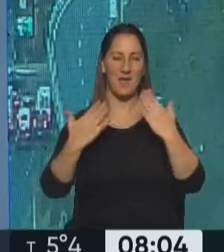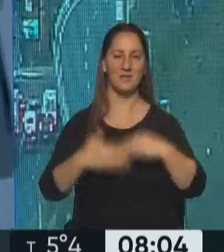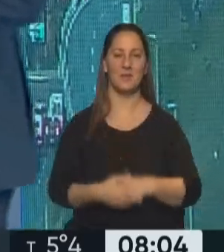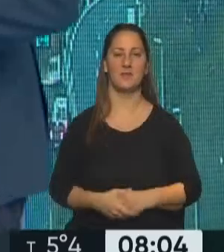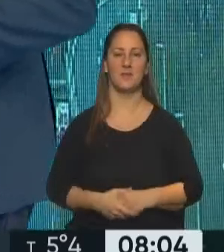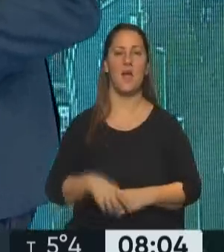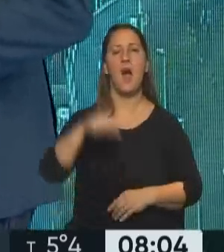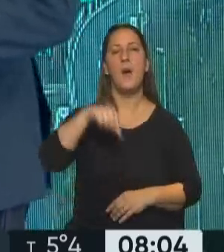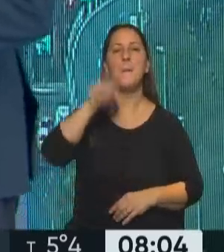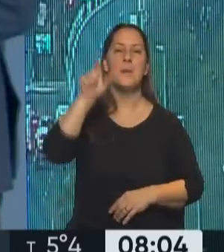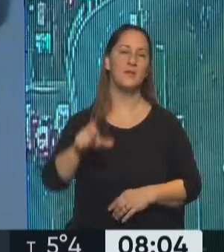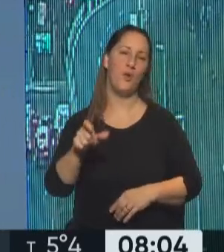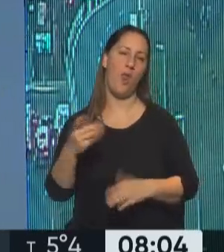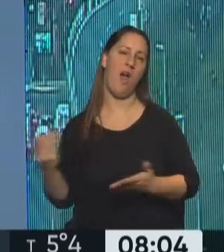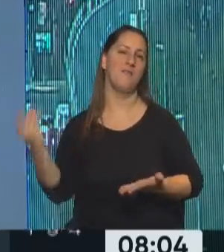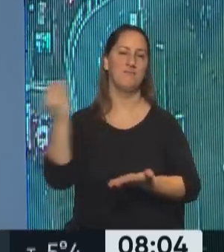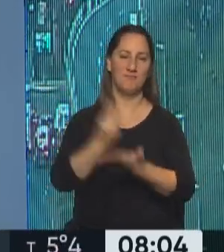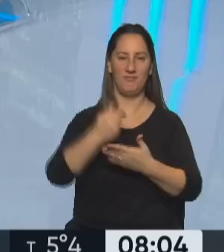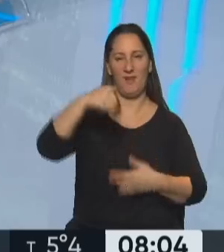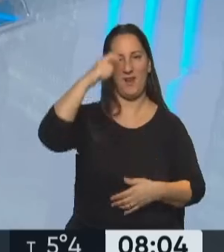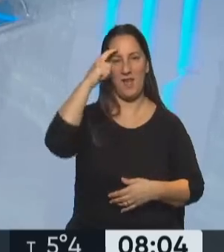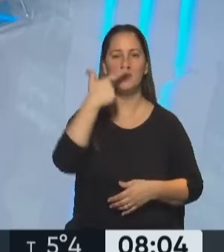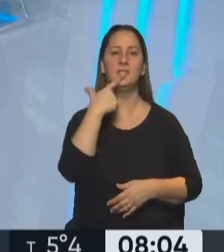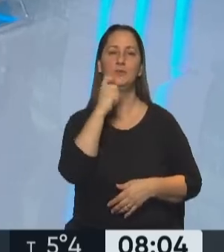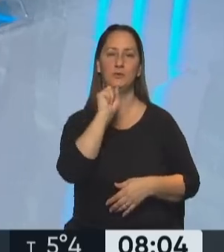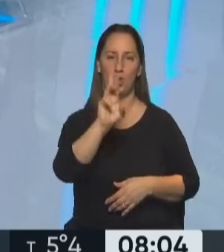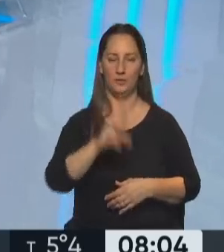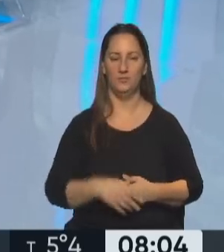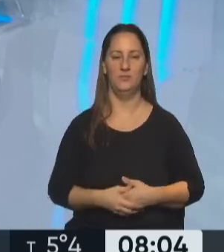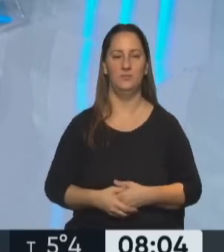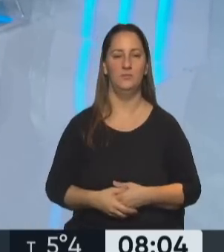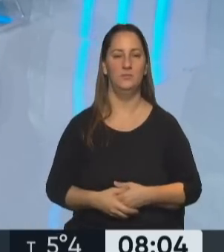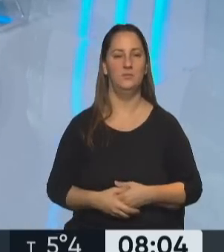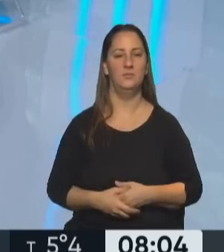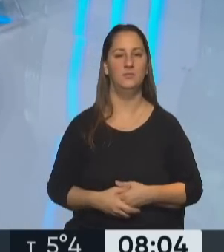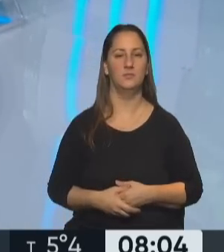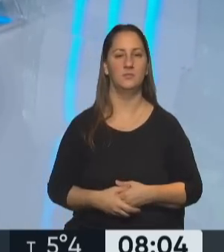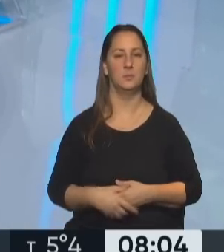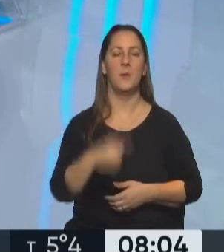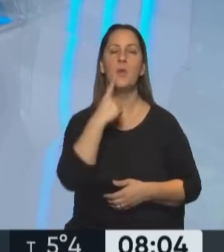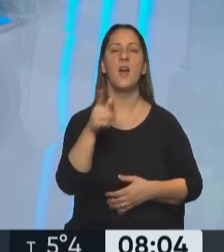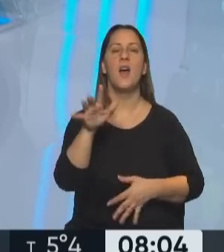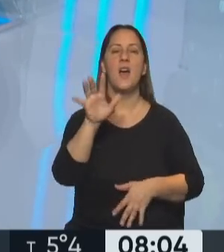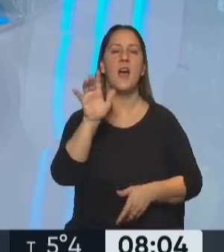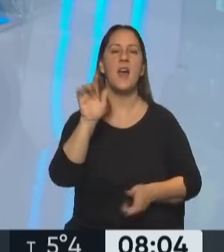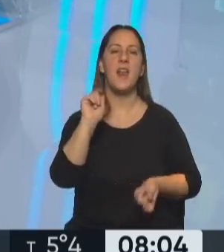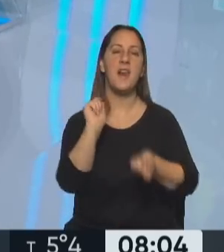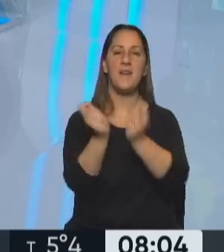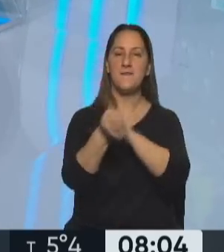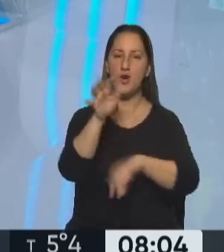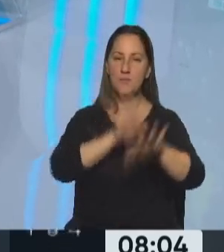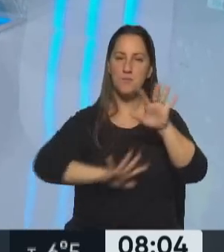Y sumamos a la mesa de esta mañana a Néstor Espósito. Néstor, ¿qué tal? Muy buen día. ¿Qué tal? Buen día. A ver, queda la pregunta. ¿La reforma judicial de la que venimos